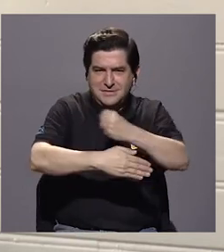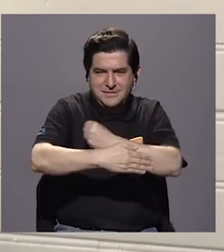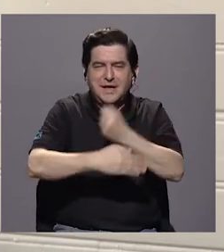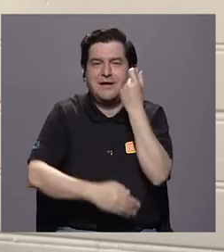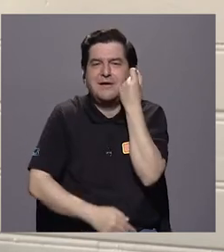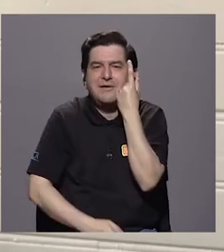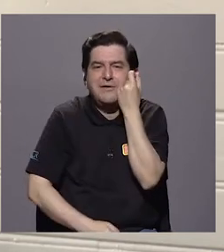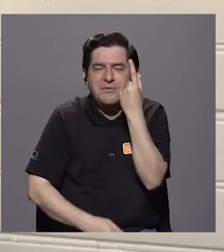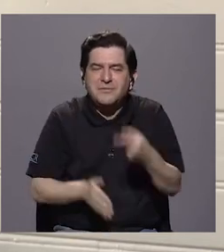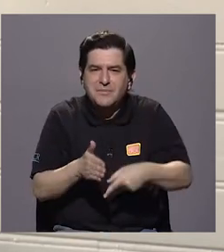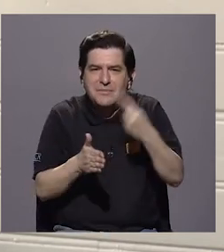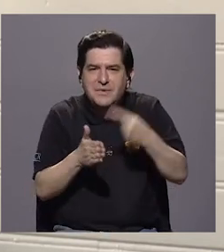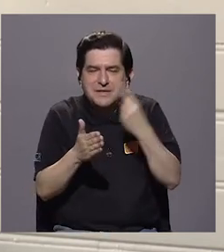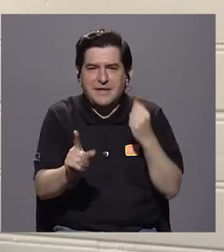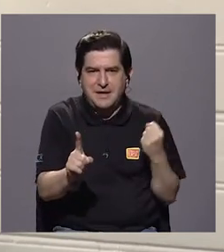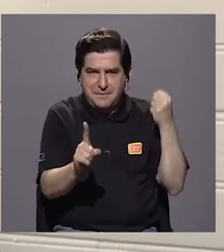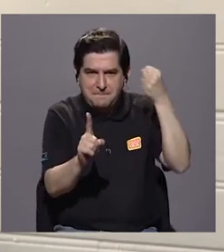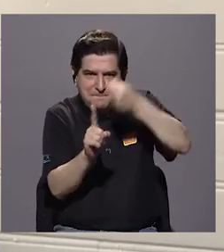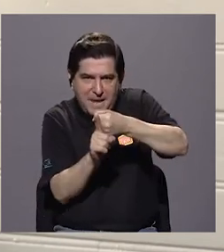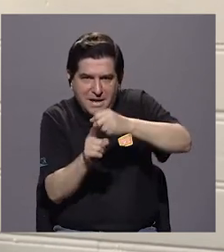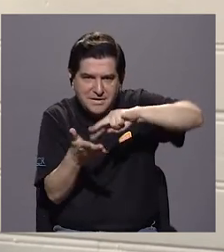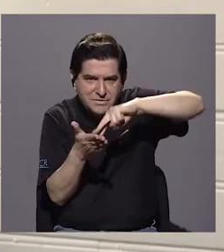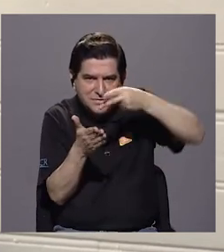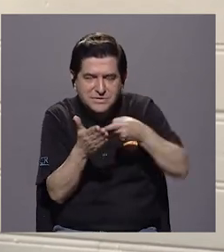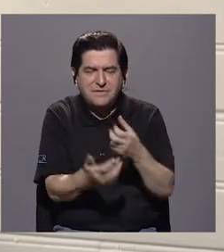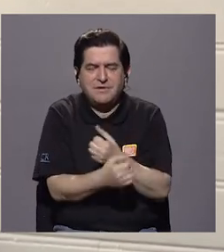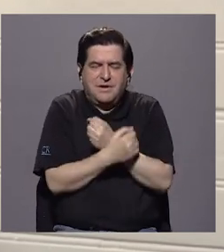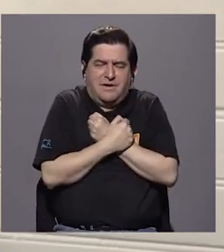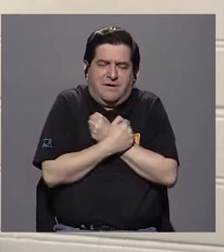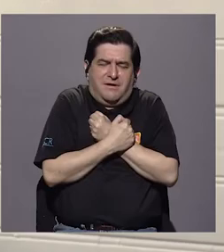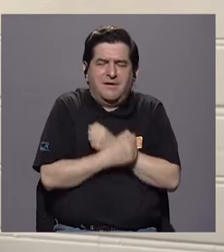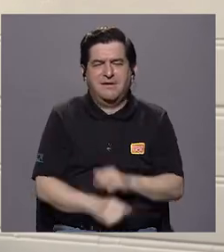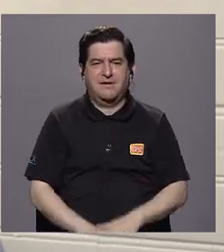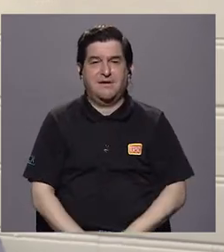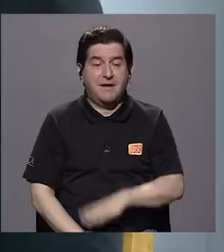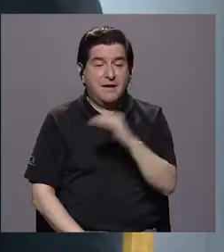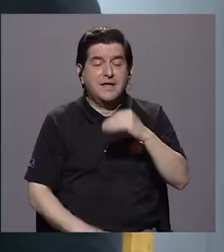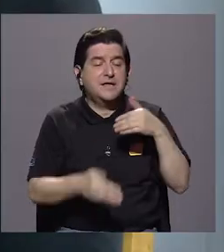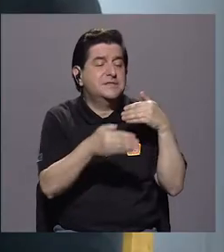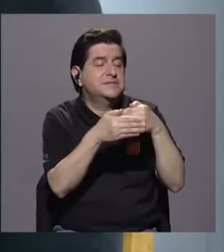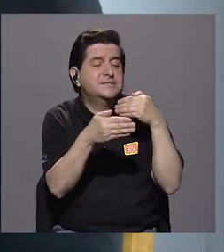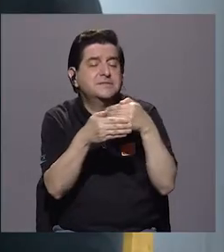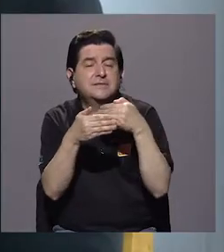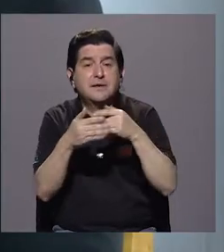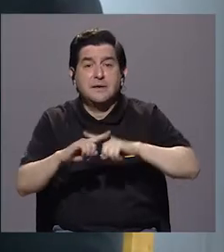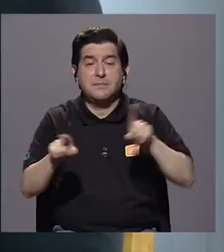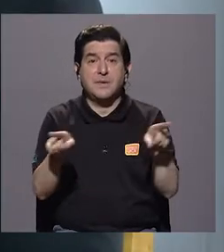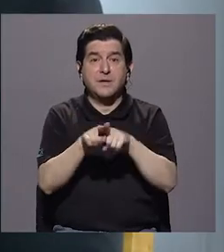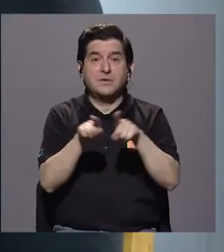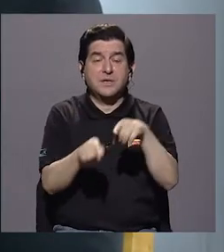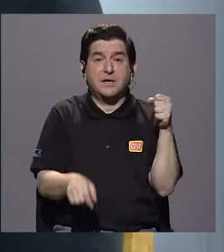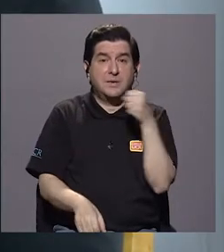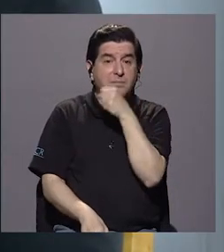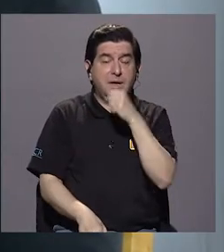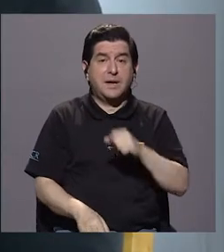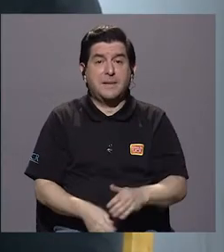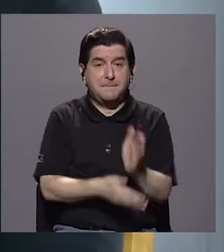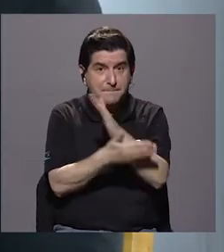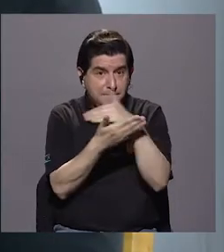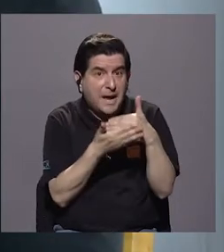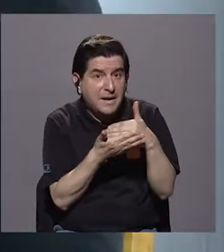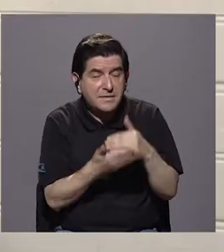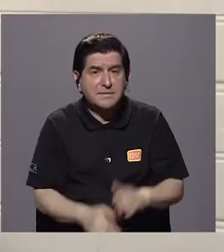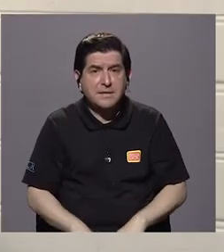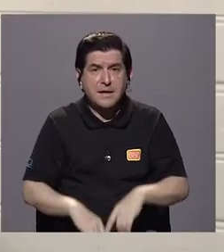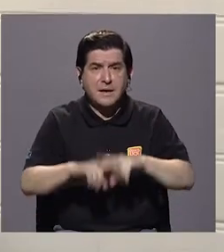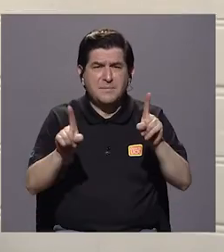comprendamos muchas veces el impacto de que significa el cariño, el aprecio y uh-huh. la cercanía. Uh-huh. Pero también la canción dice, en un pedacito dice, pero no